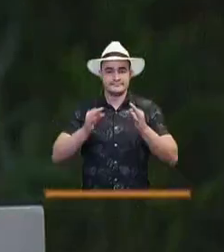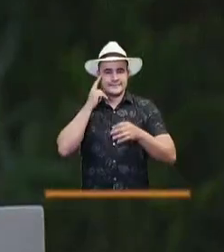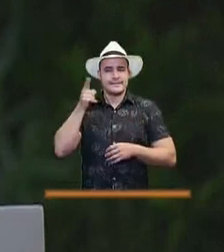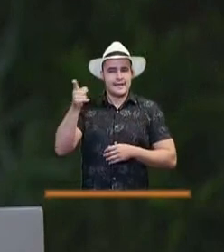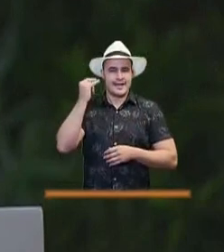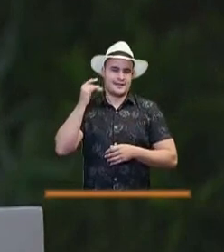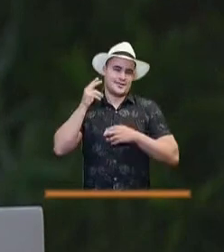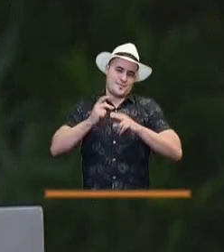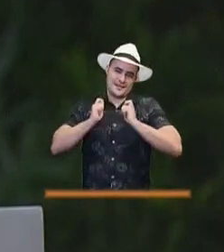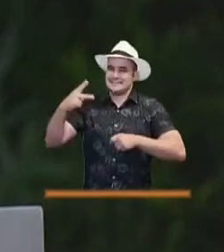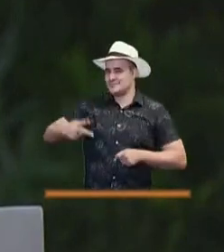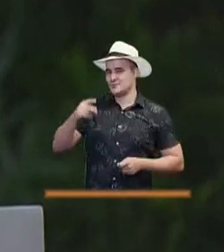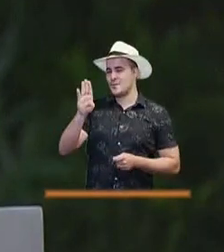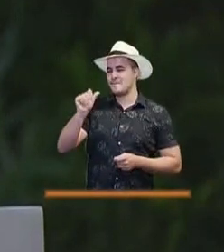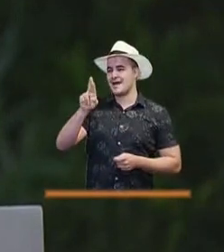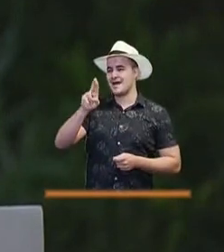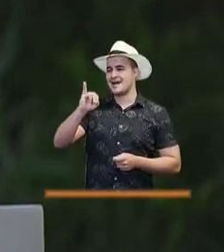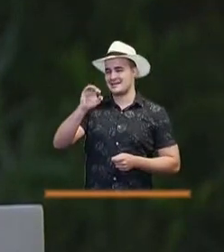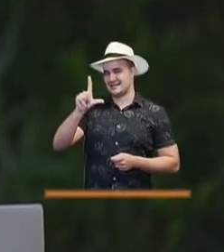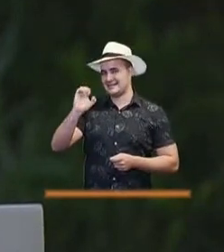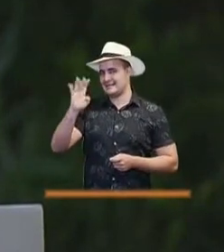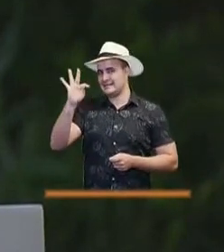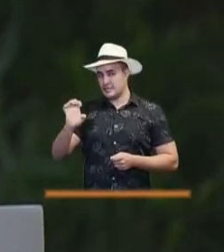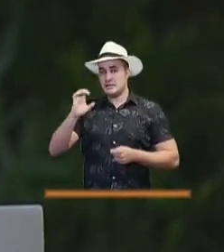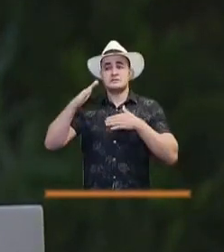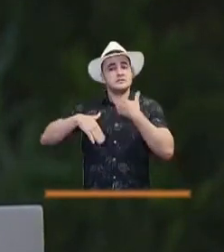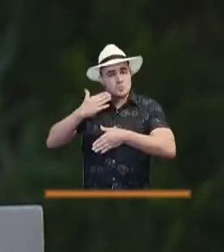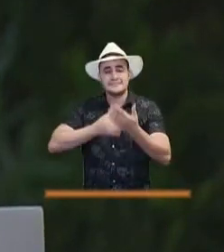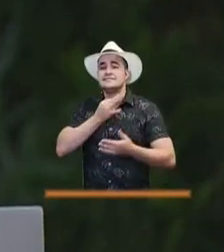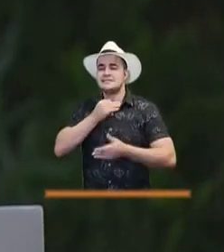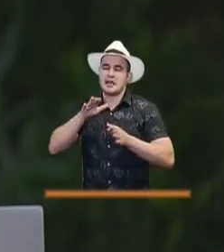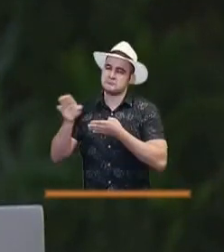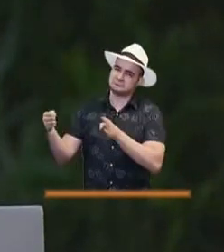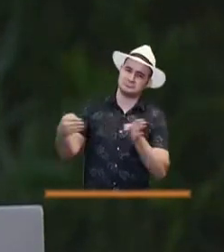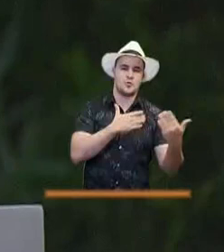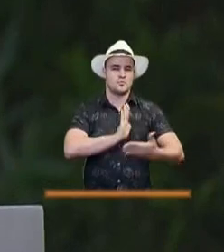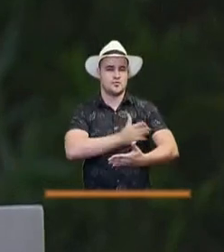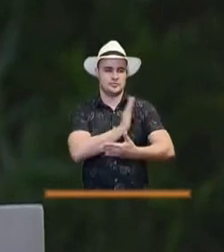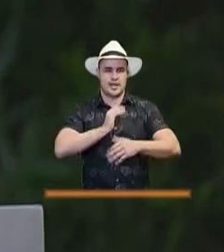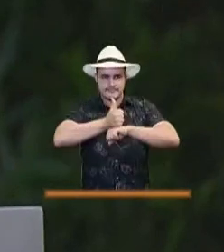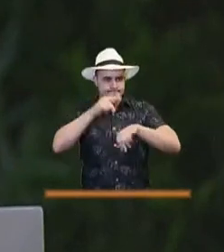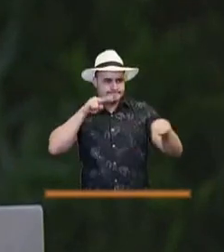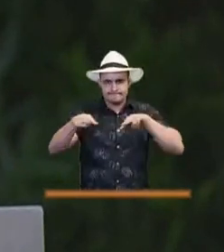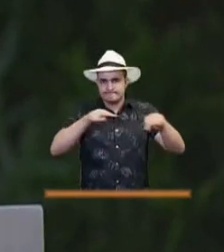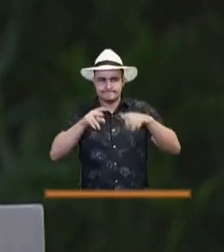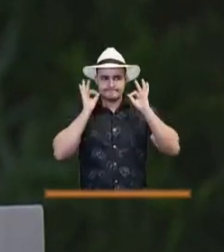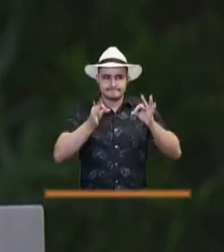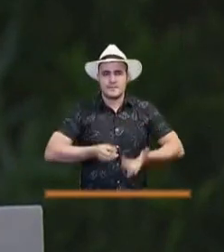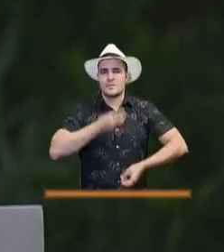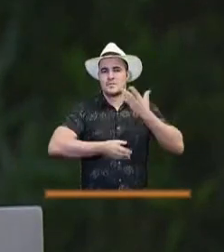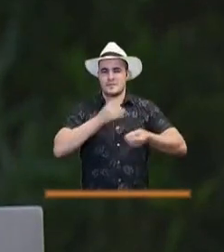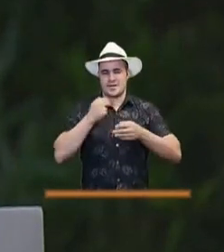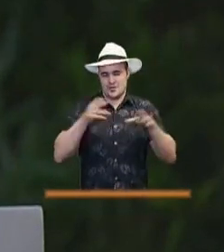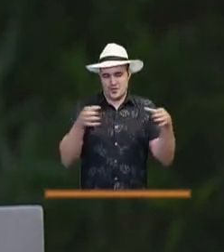como barrilete. Luego se dedicó de lleno a la música con mucho éxito en calidad de director y vocalista del grupo